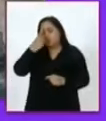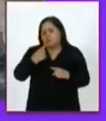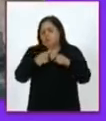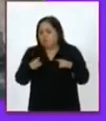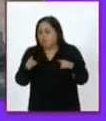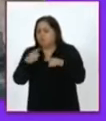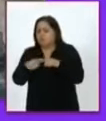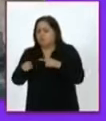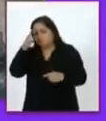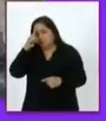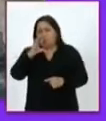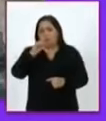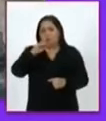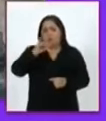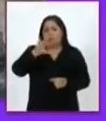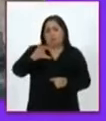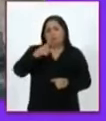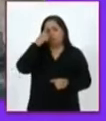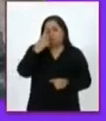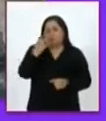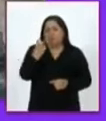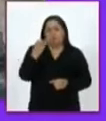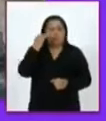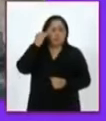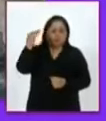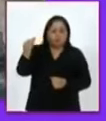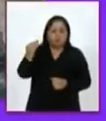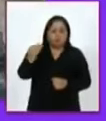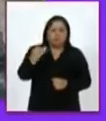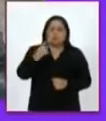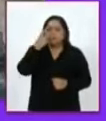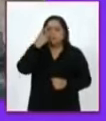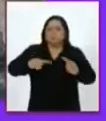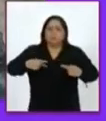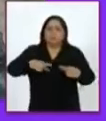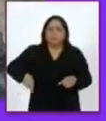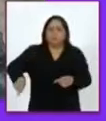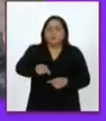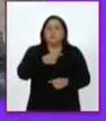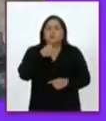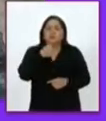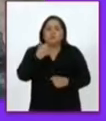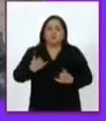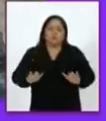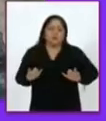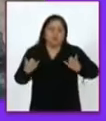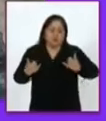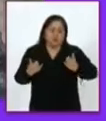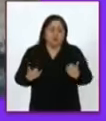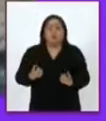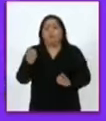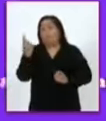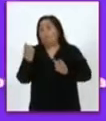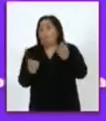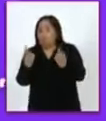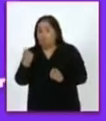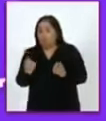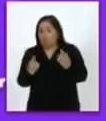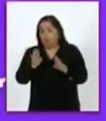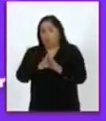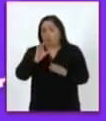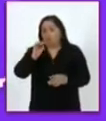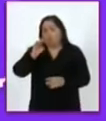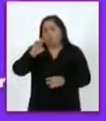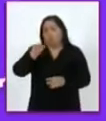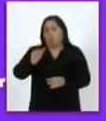los cómics, dirigidos entonces principalmente al público infantil y juvenil. Algunas obras literarias